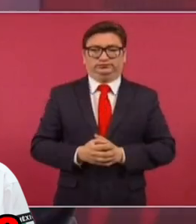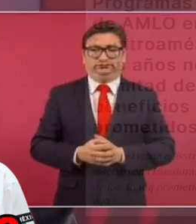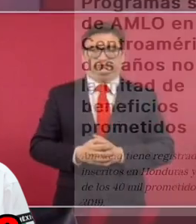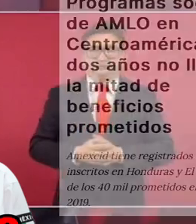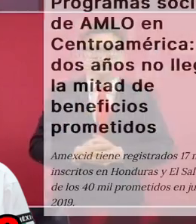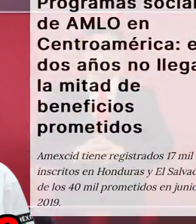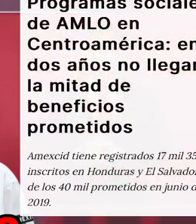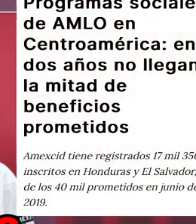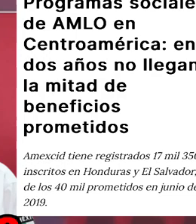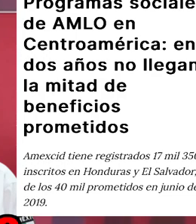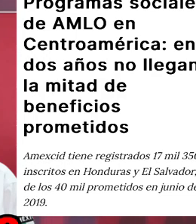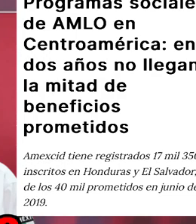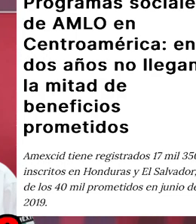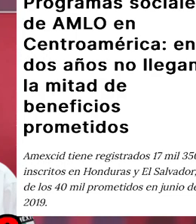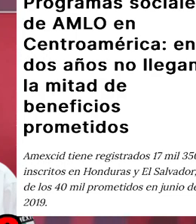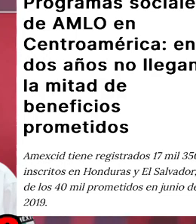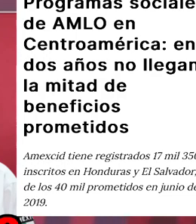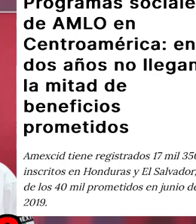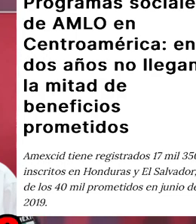pueden. Entonces,